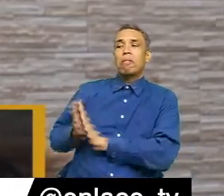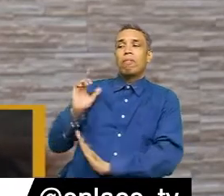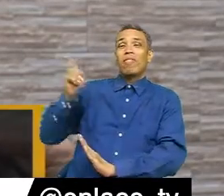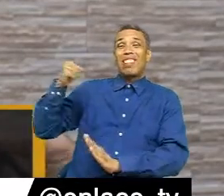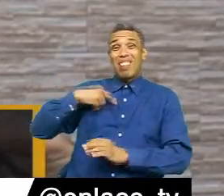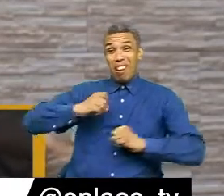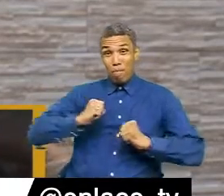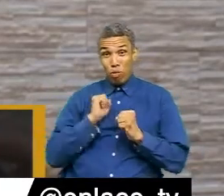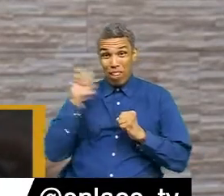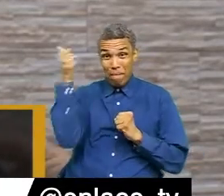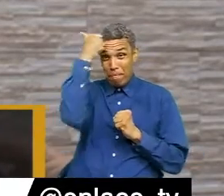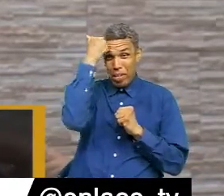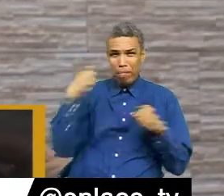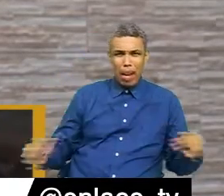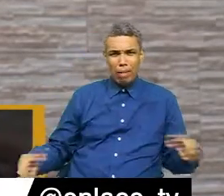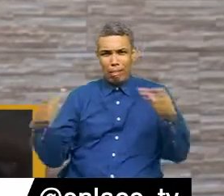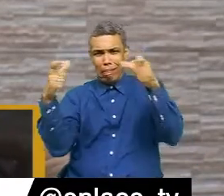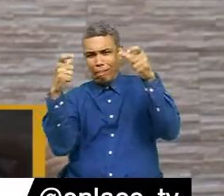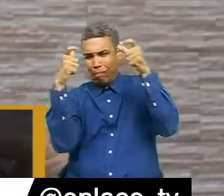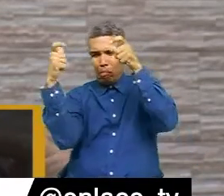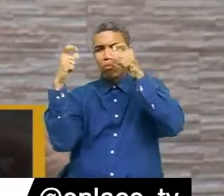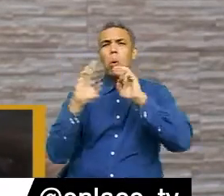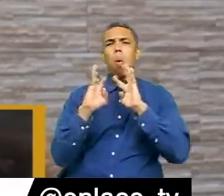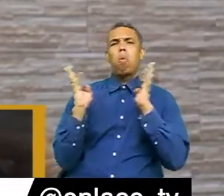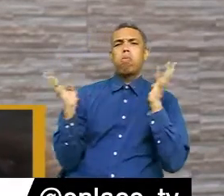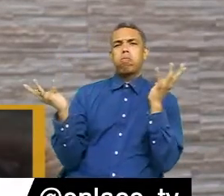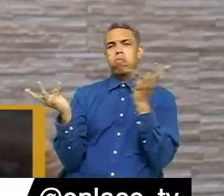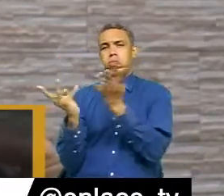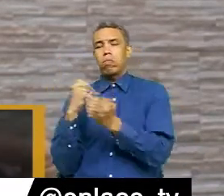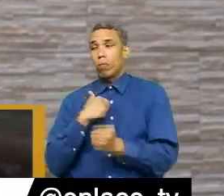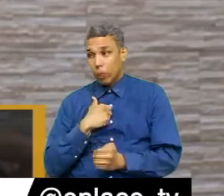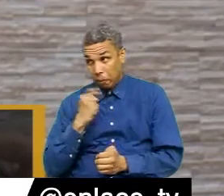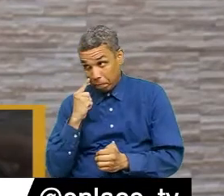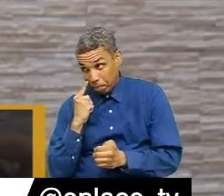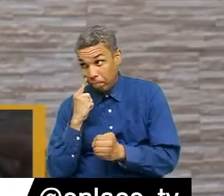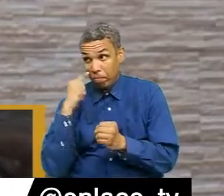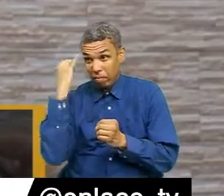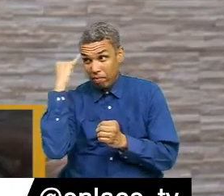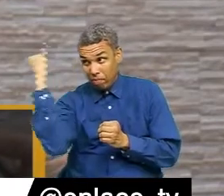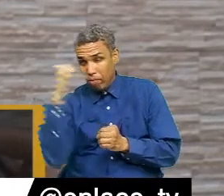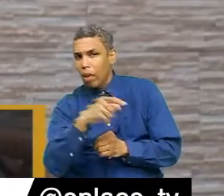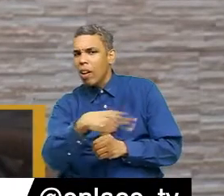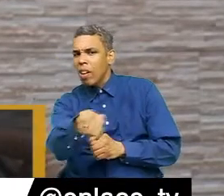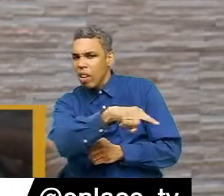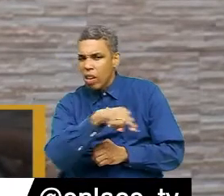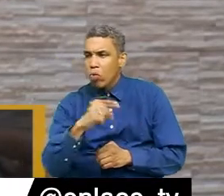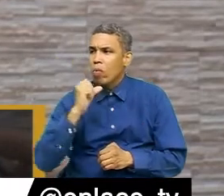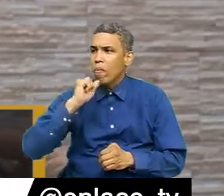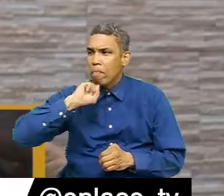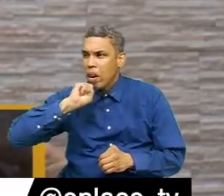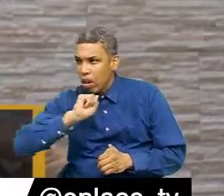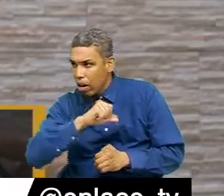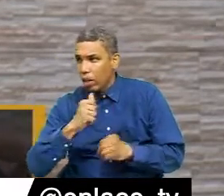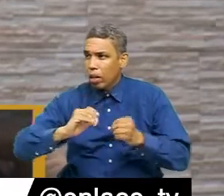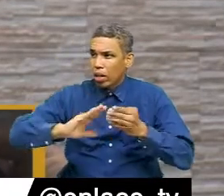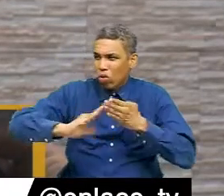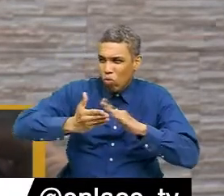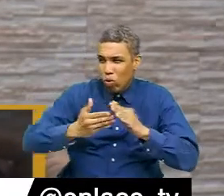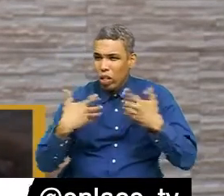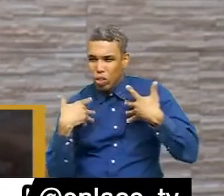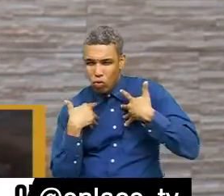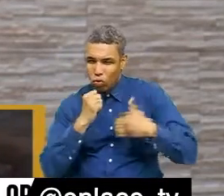tuvimos acá en Barranca Bermeja, lo que dijeron las mesas de víctimas en sus ponencias, y vamos a seguir este recorrido por el